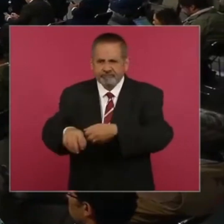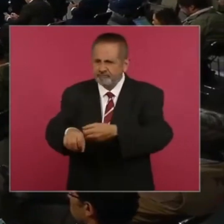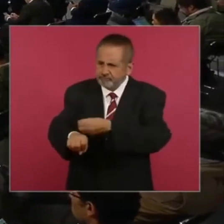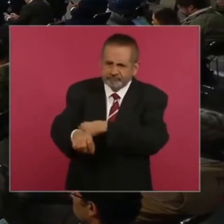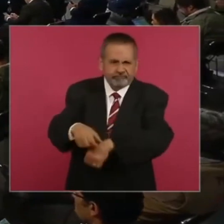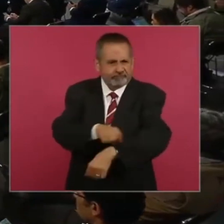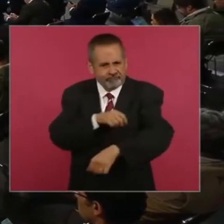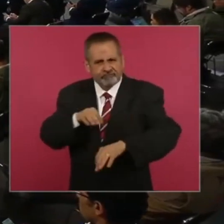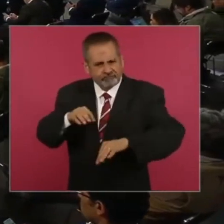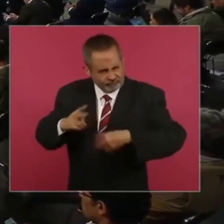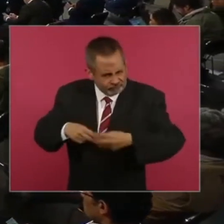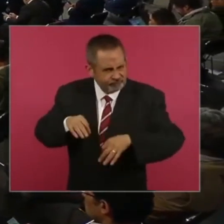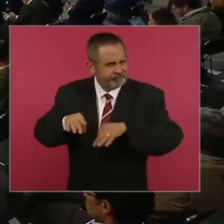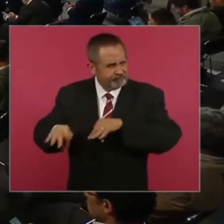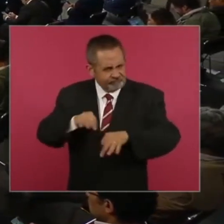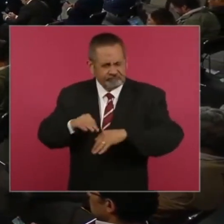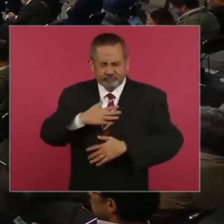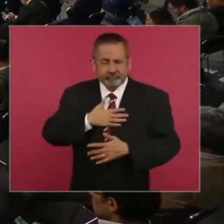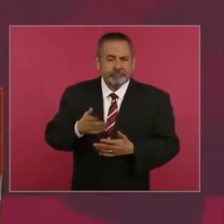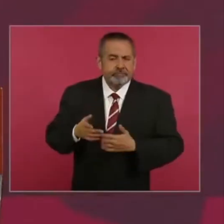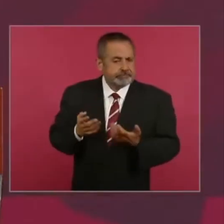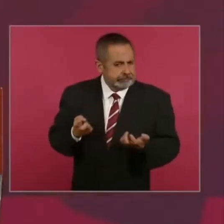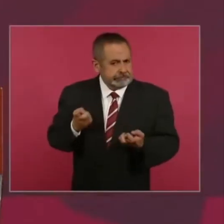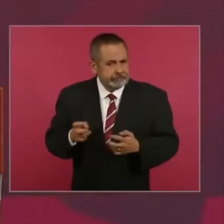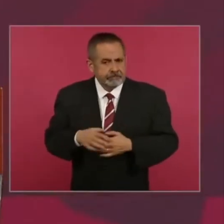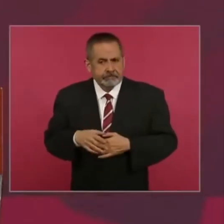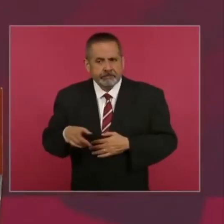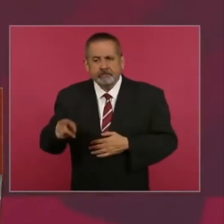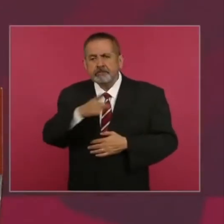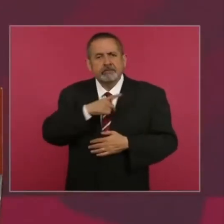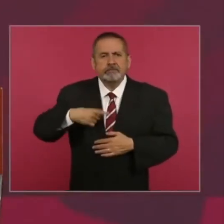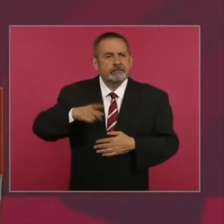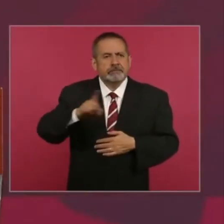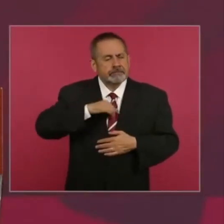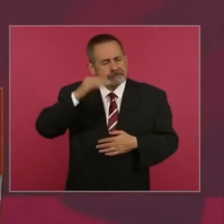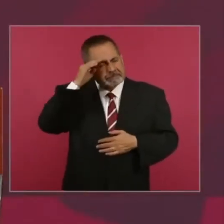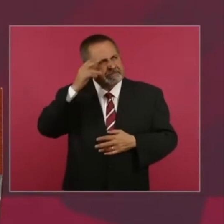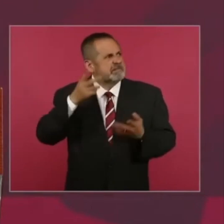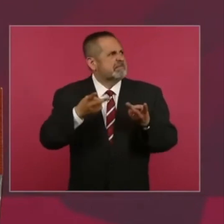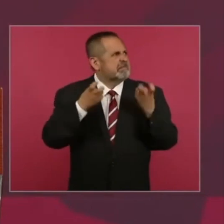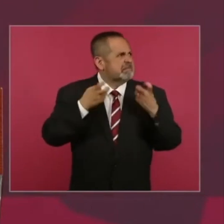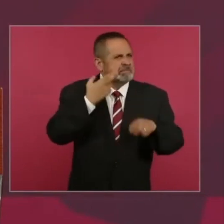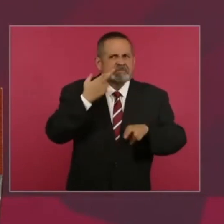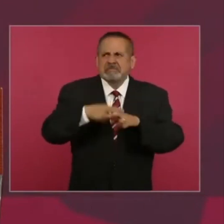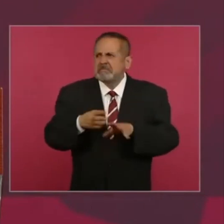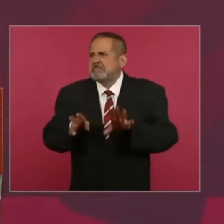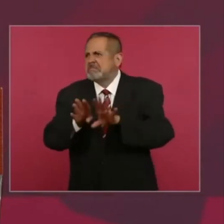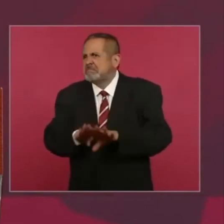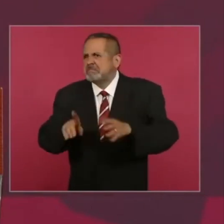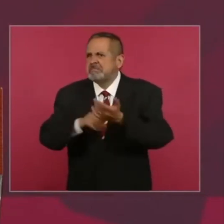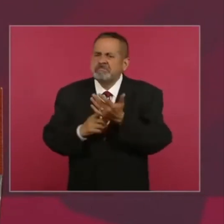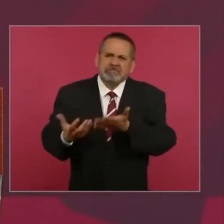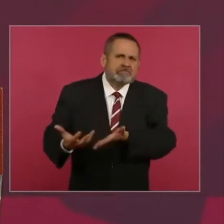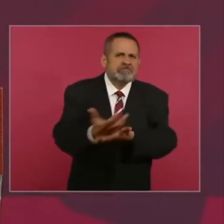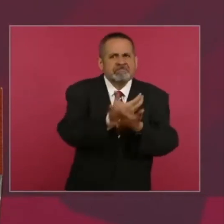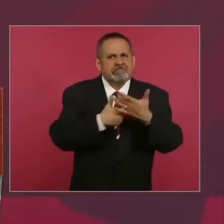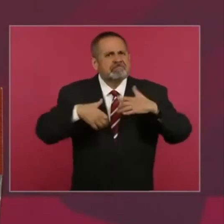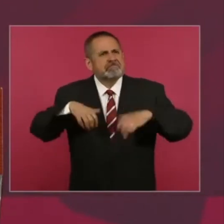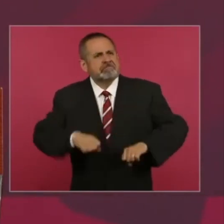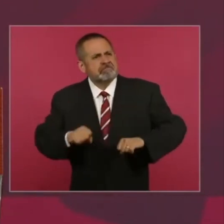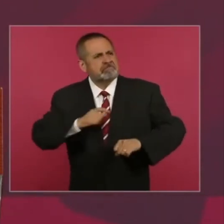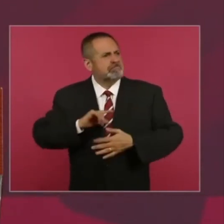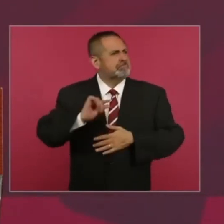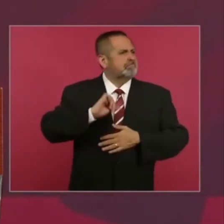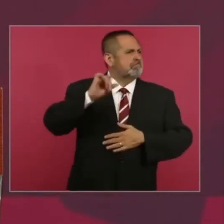a servir, que no estén pensando en robar, en hacerse grandes con la riqueza mala